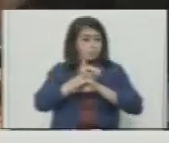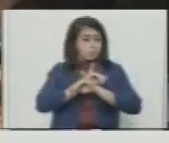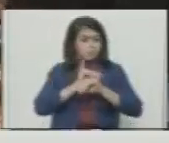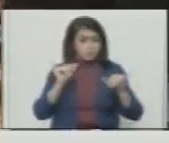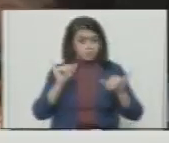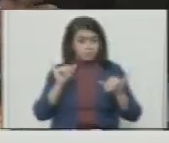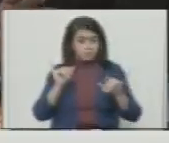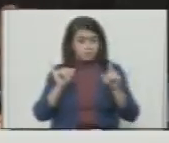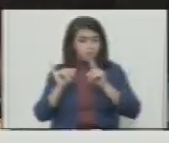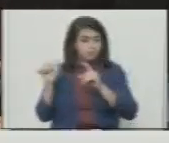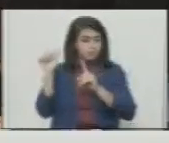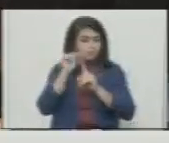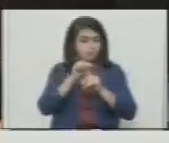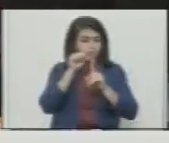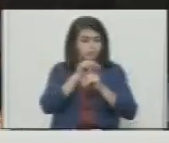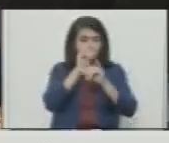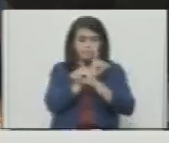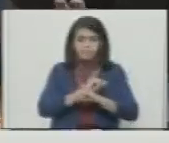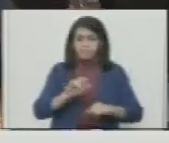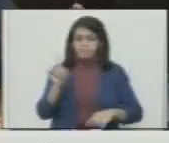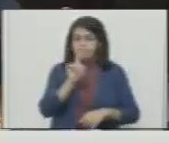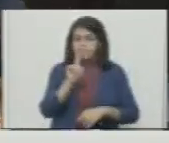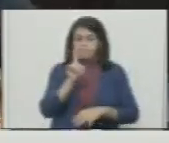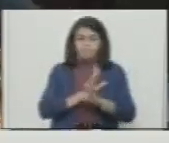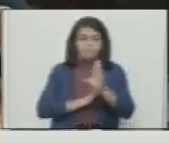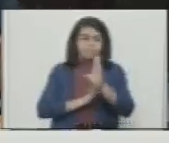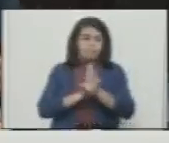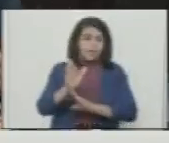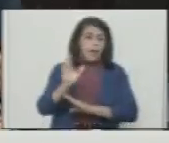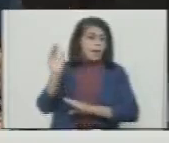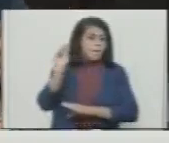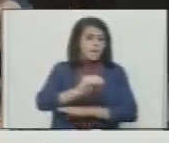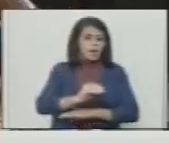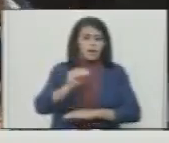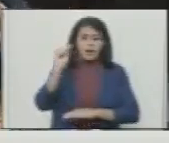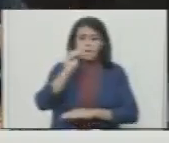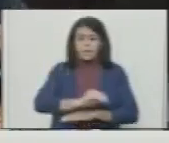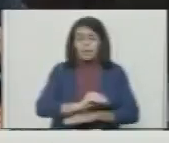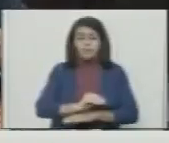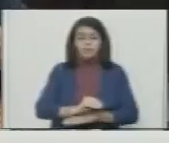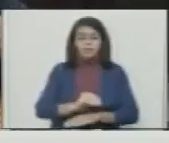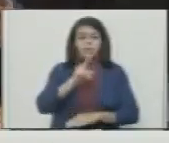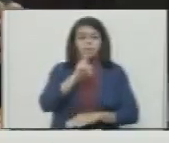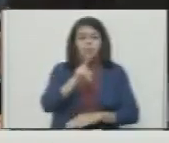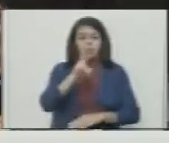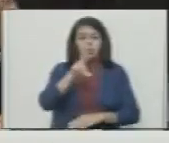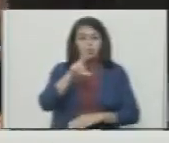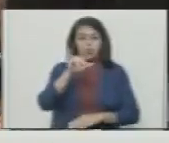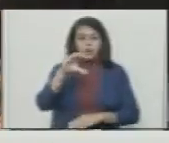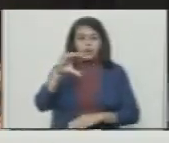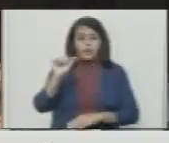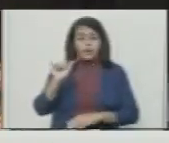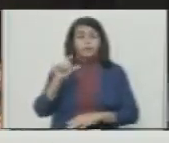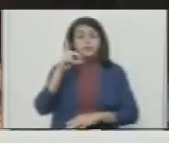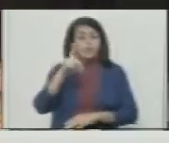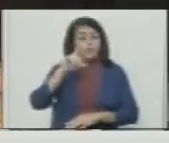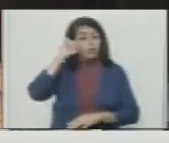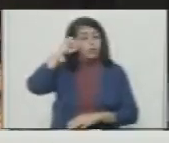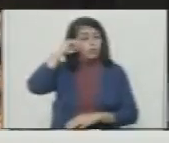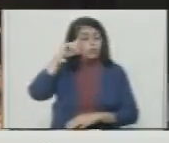allí su lucha por la independencia. Continuó sin descanso. Y en Urica, un episodio